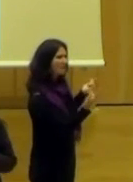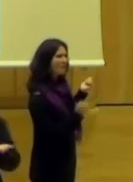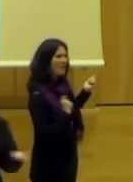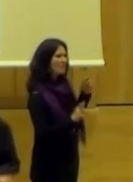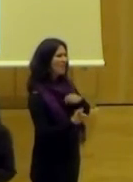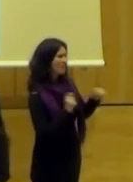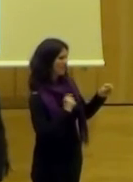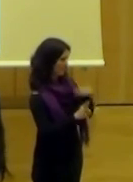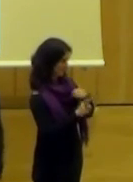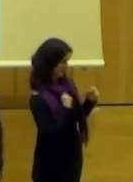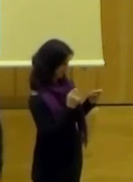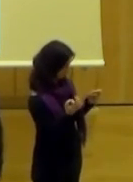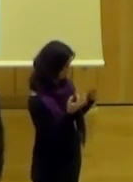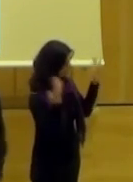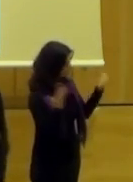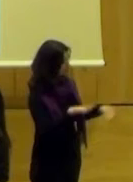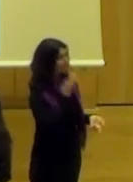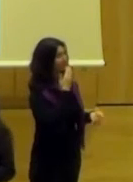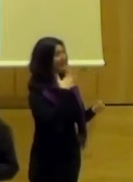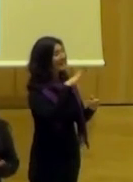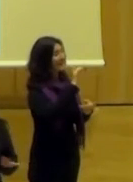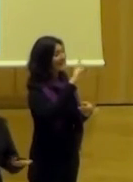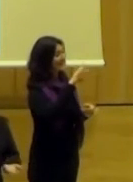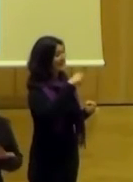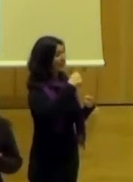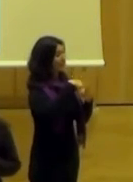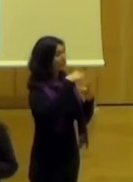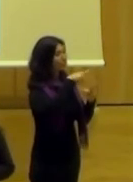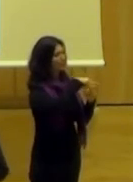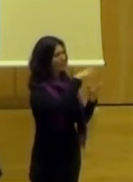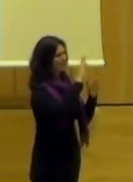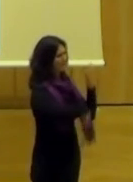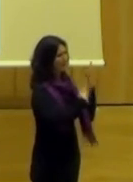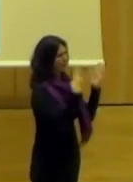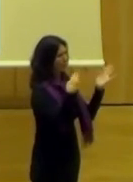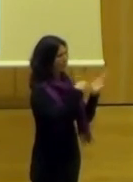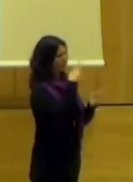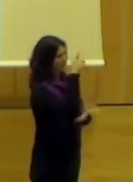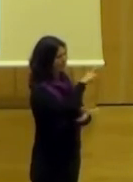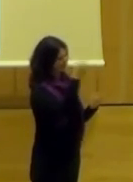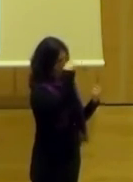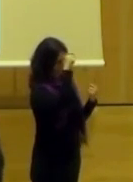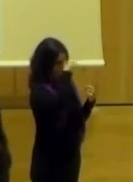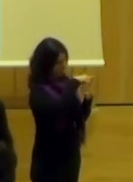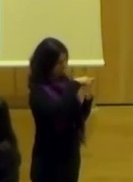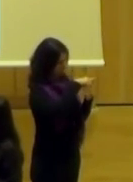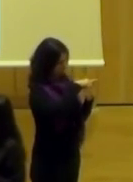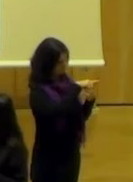nos permitían hacer ahí, ¿no? Entonces, por ejemplo, en Casería Montijo tenemos menos de 4.000 personas